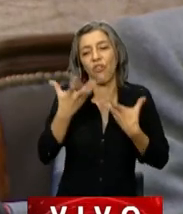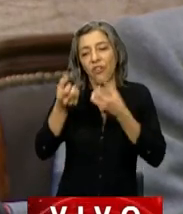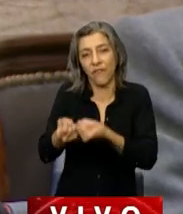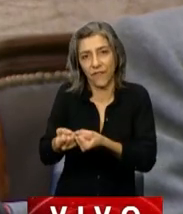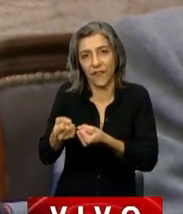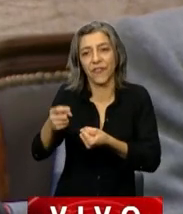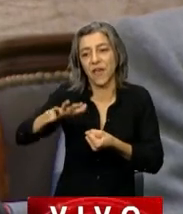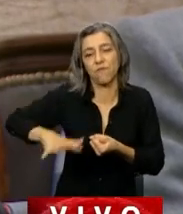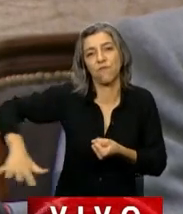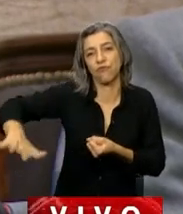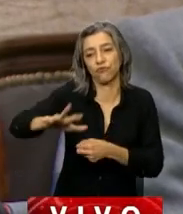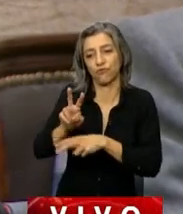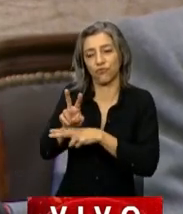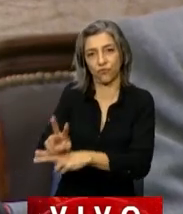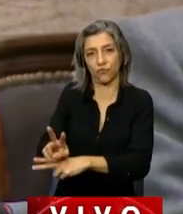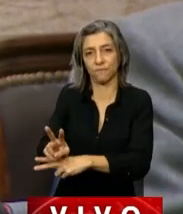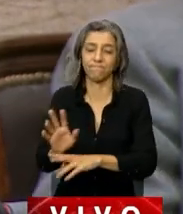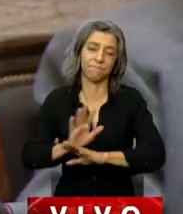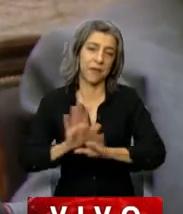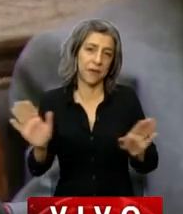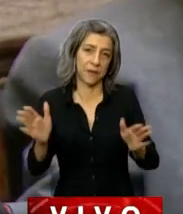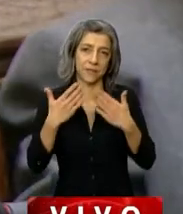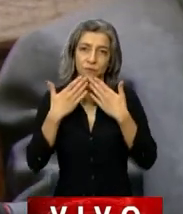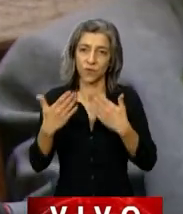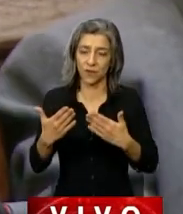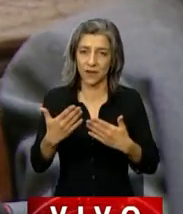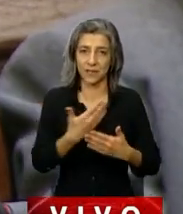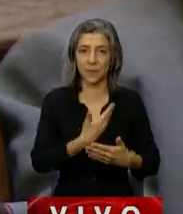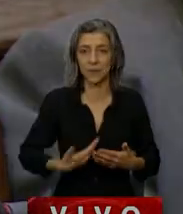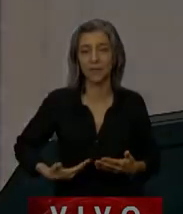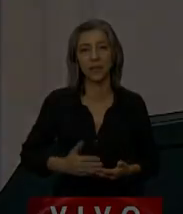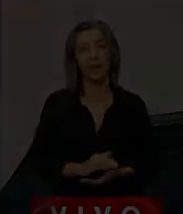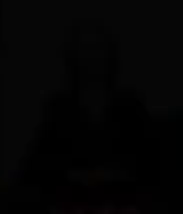protegida bentónica. Nada más, señor presidente. Gracias, diputado Vilca.